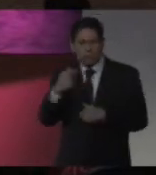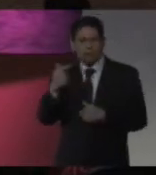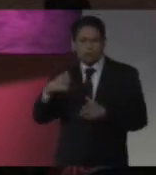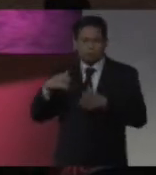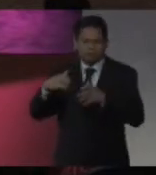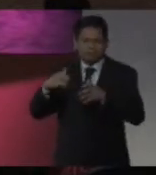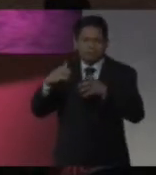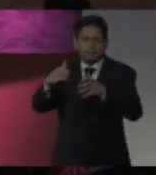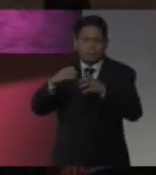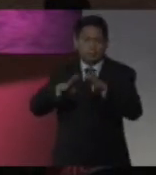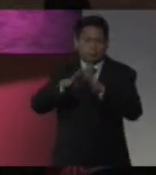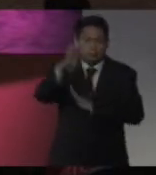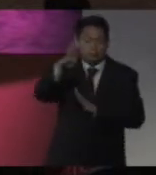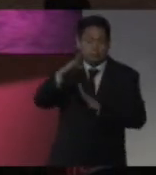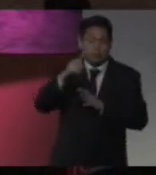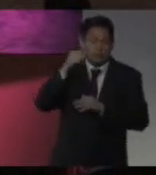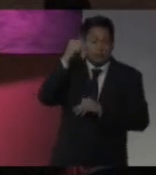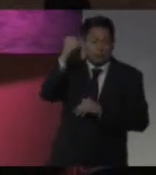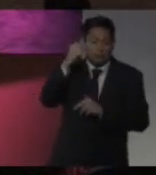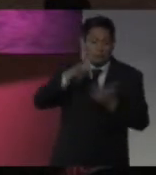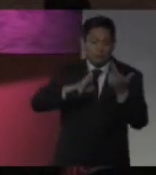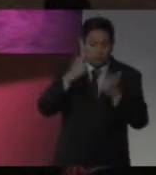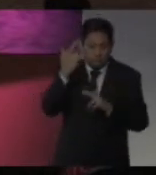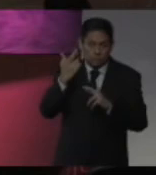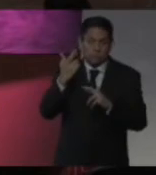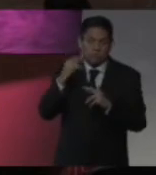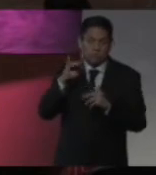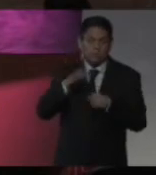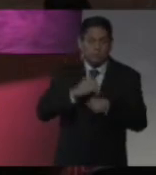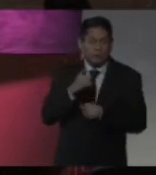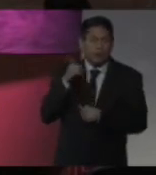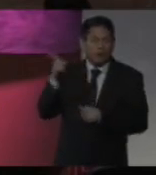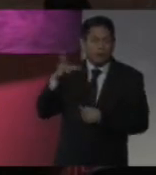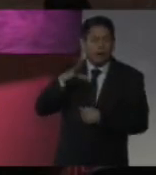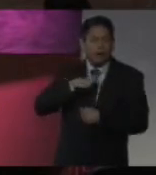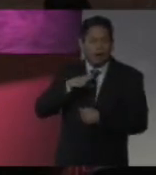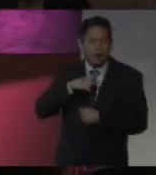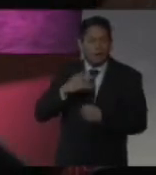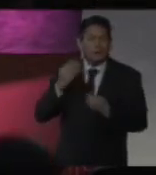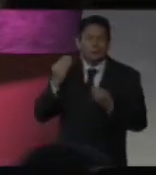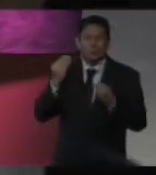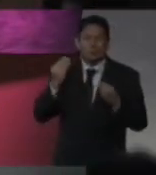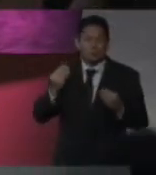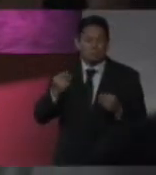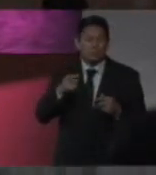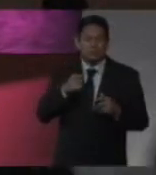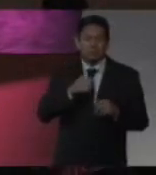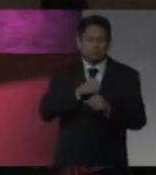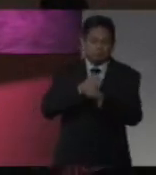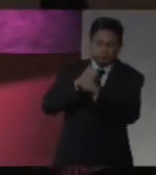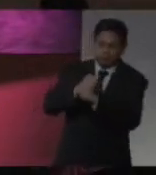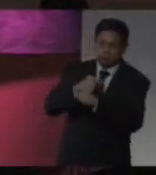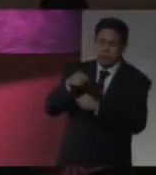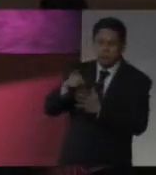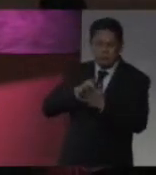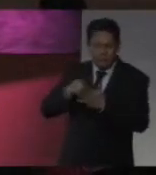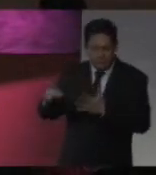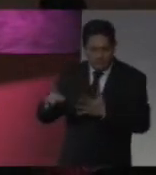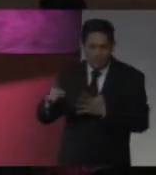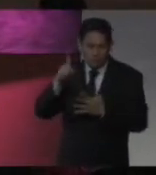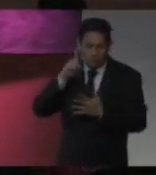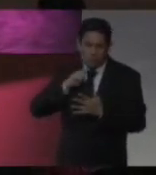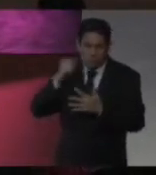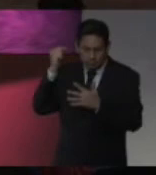pero no deja de ser una revolución. Y digo esto porque hay un montón de resistencia a estos derechos, a